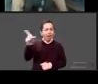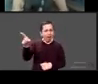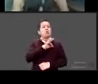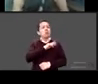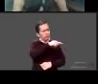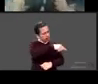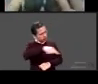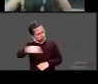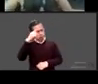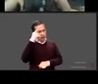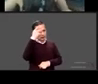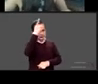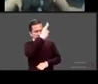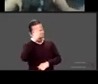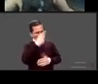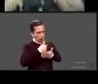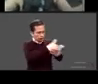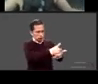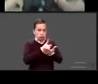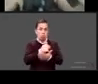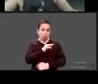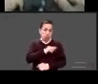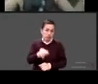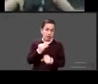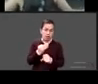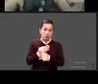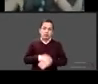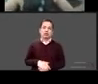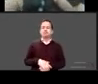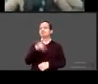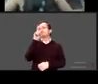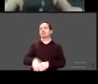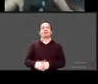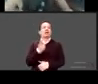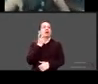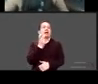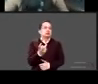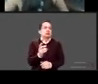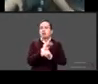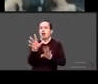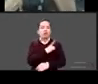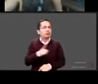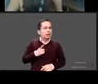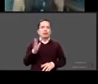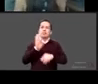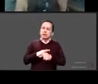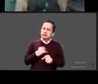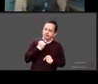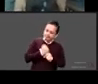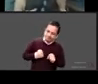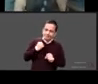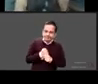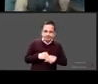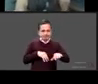psicológica. Claro que eso, como les decía, es algo que se tiene que trabajar, son habilidades que se van a ir desarrollando, pero existen